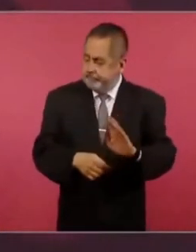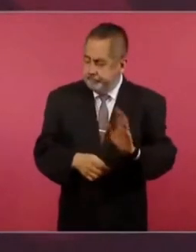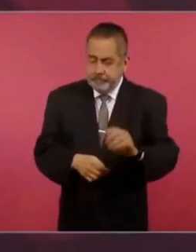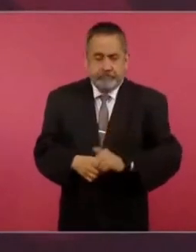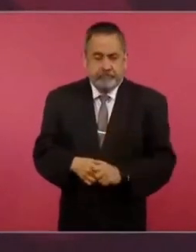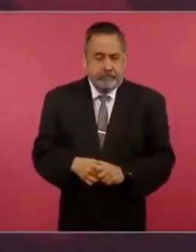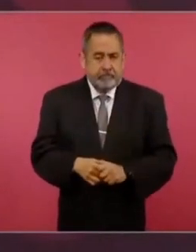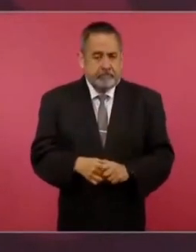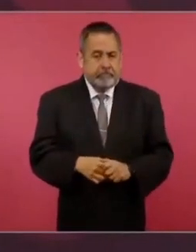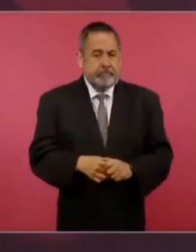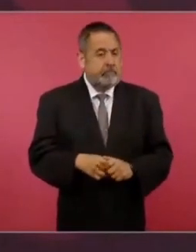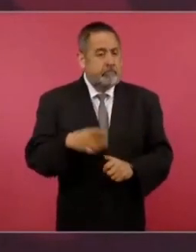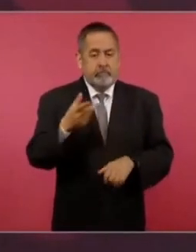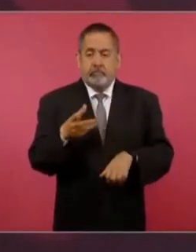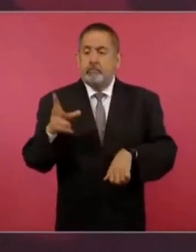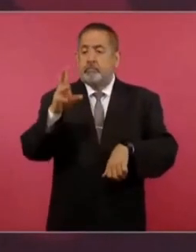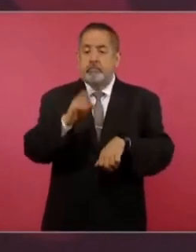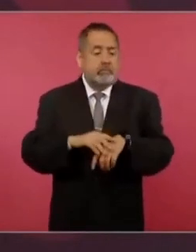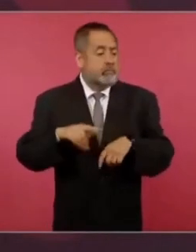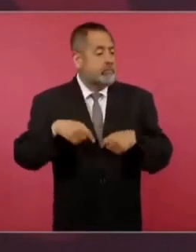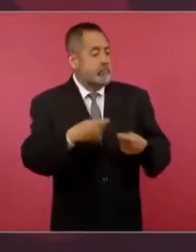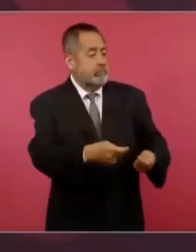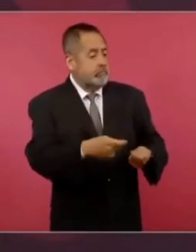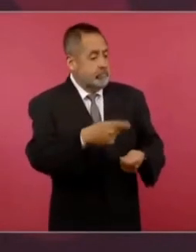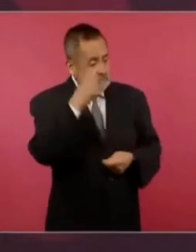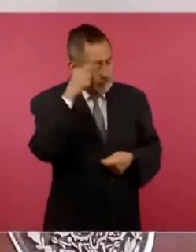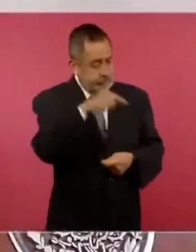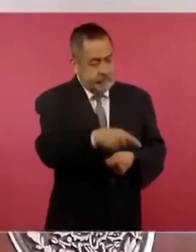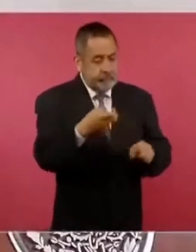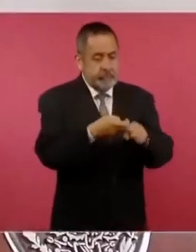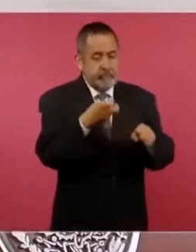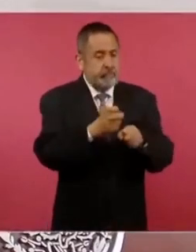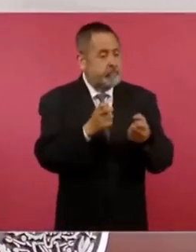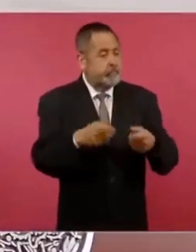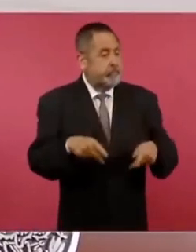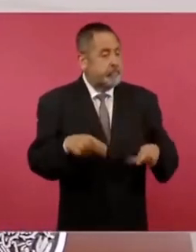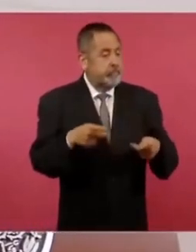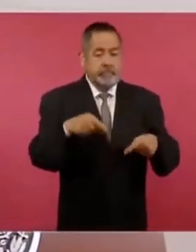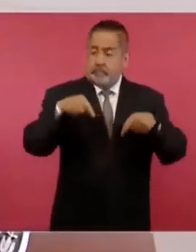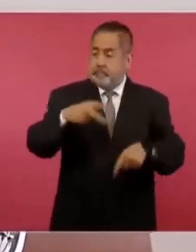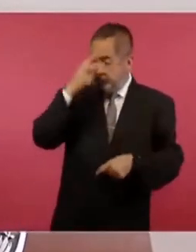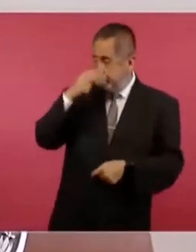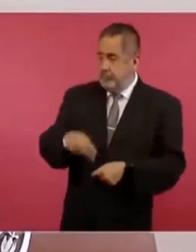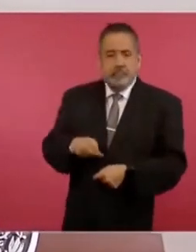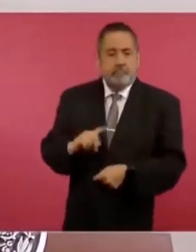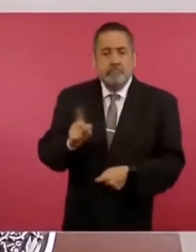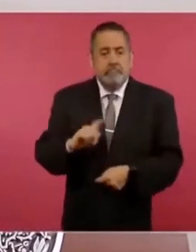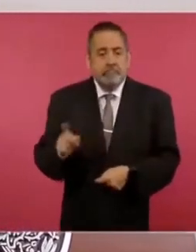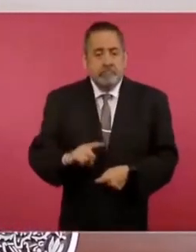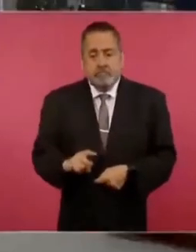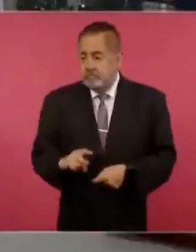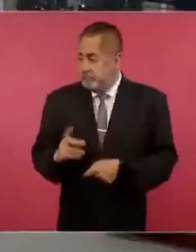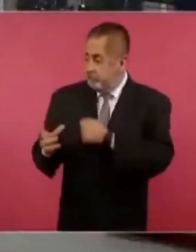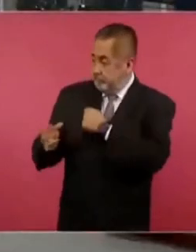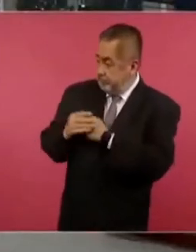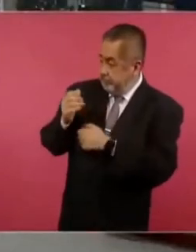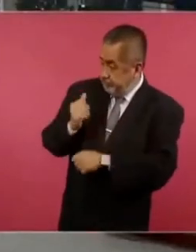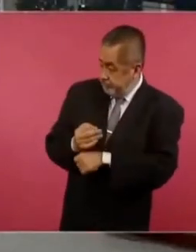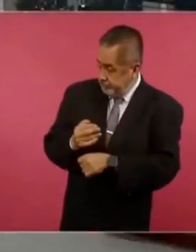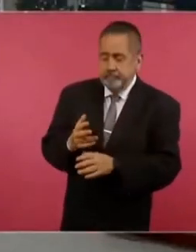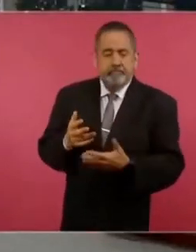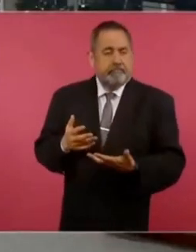se entregaban las concesiones para que la cerveza se vendiera en México, sino era para la